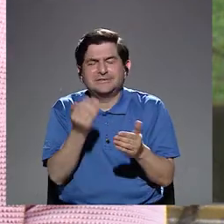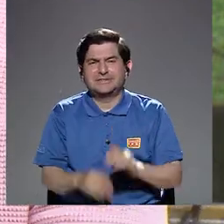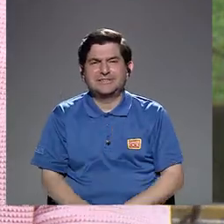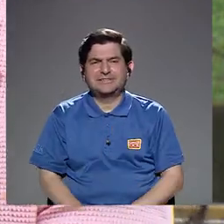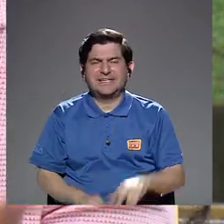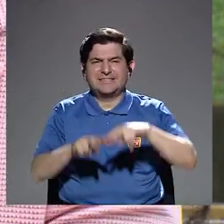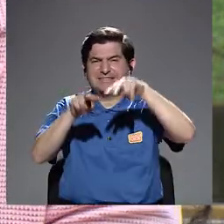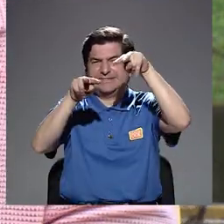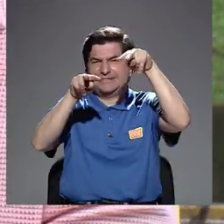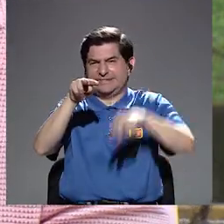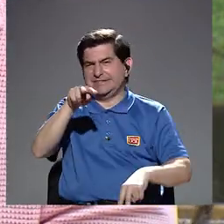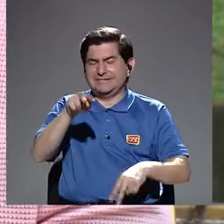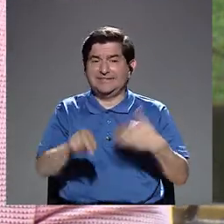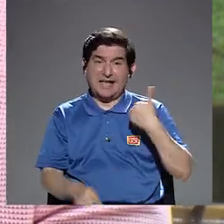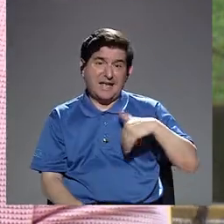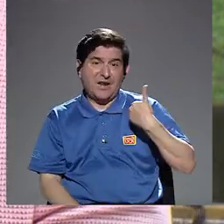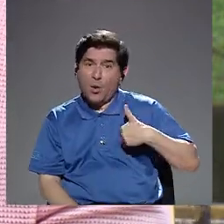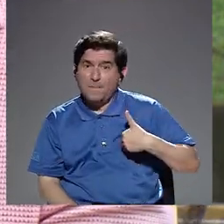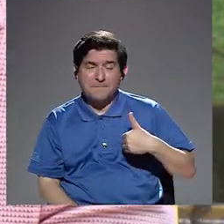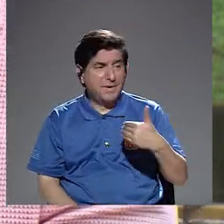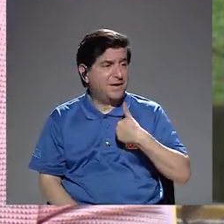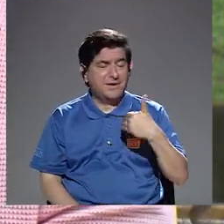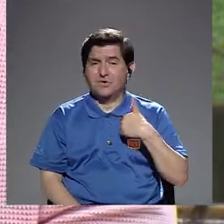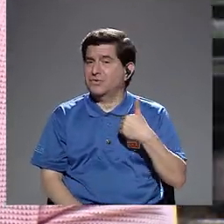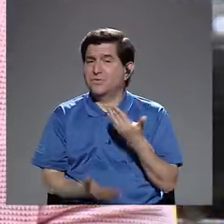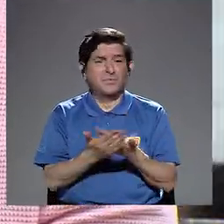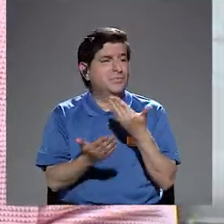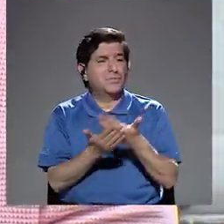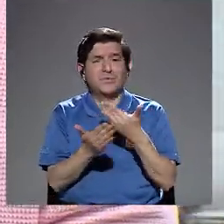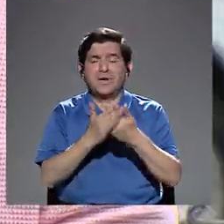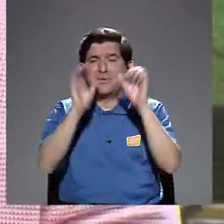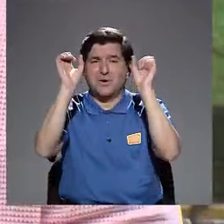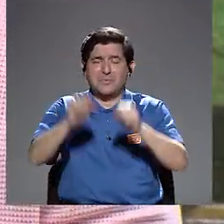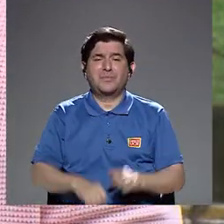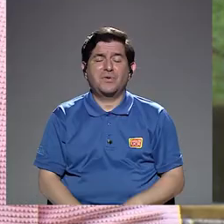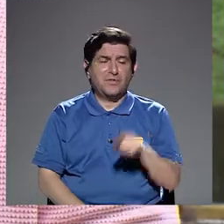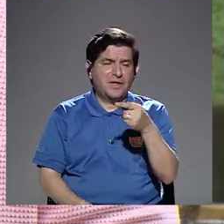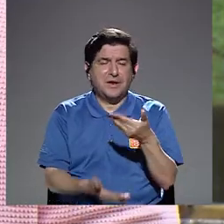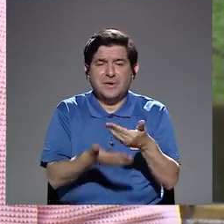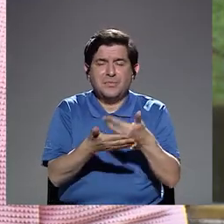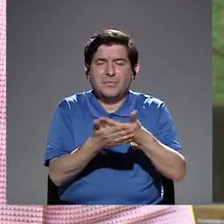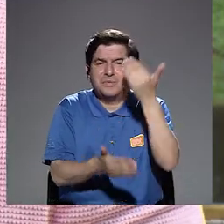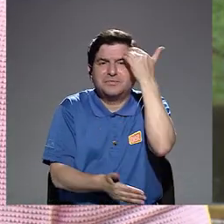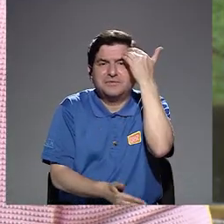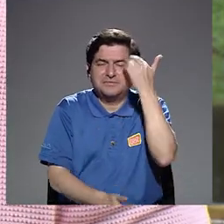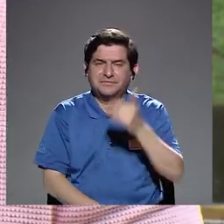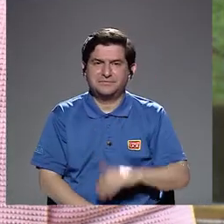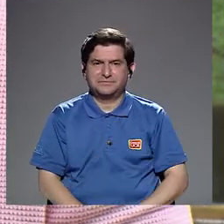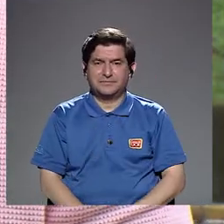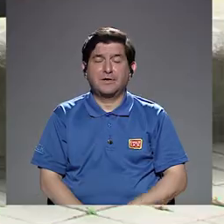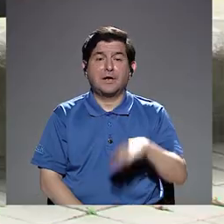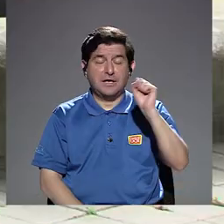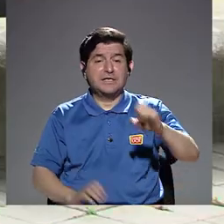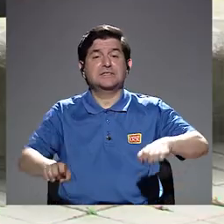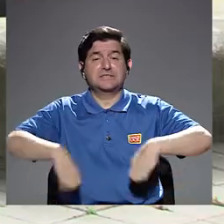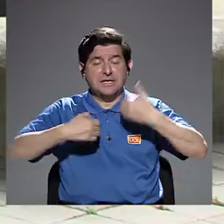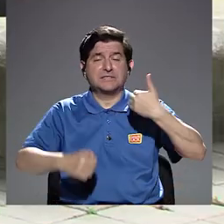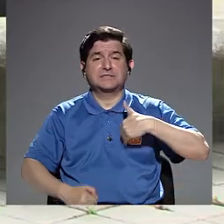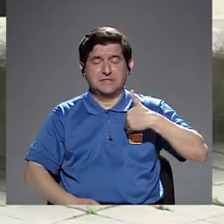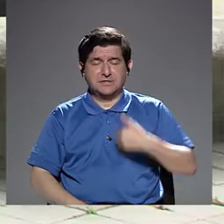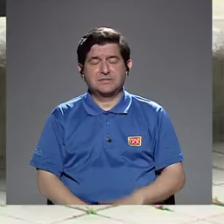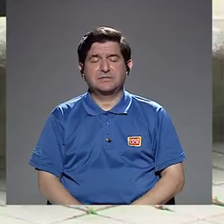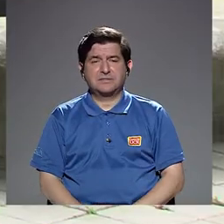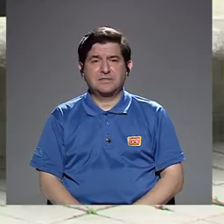en desventaja el hombre, porque no tiene ese tipo de prueba para poder hacer el tamizaje como tal. Y si existe a nivel del hombre